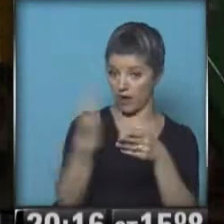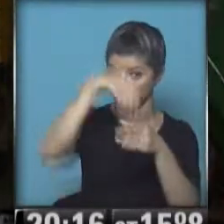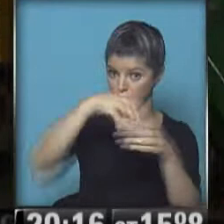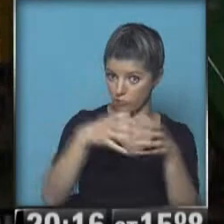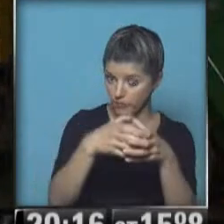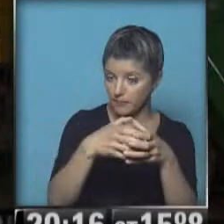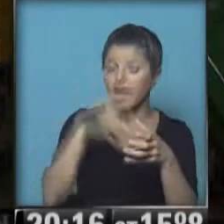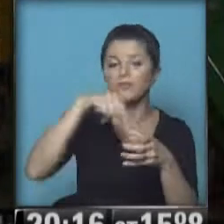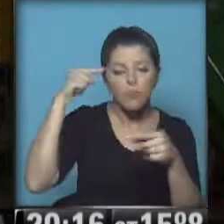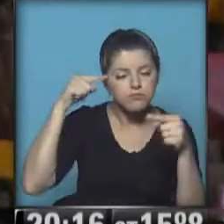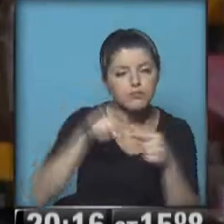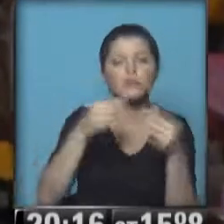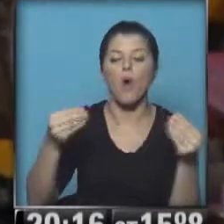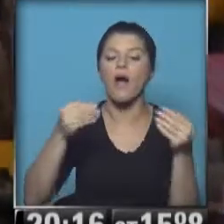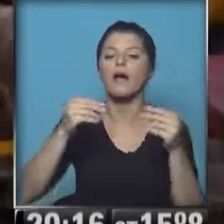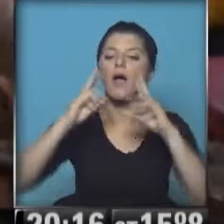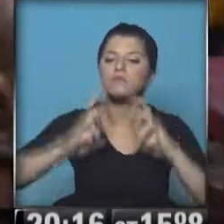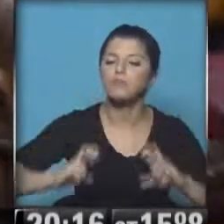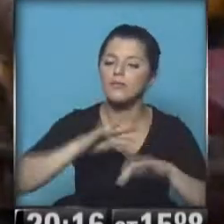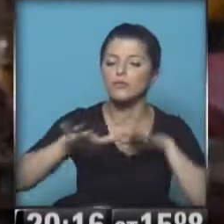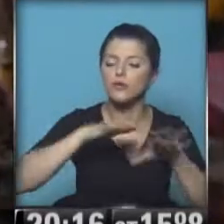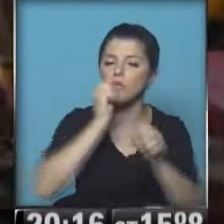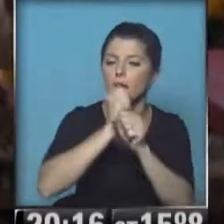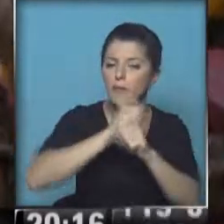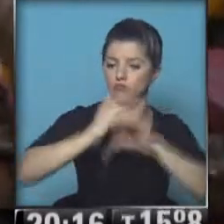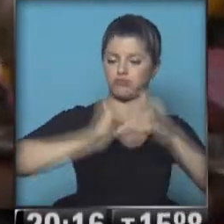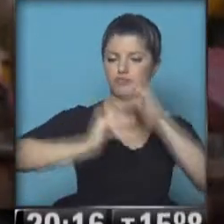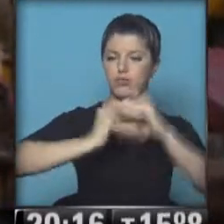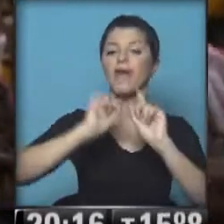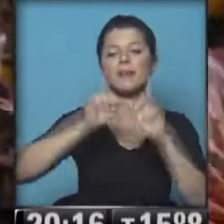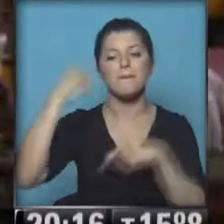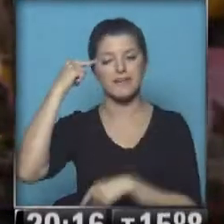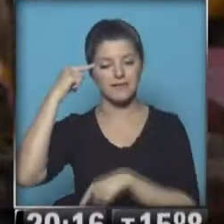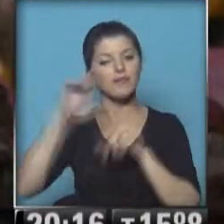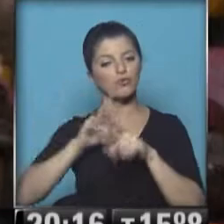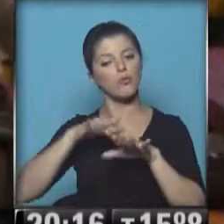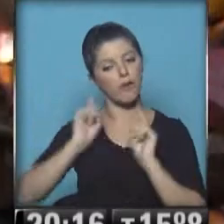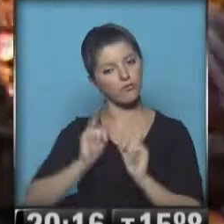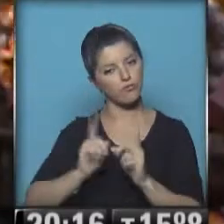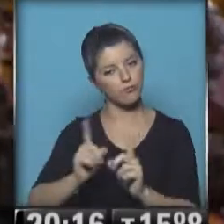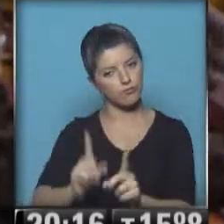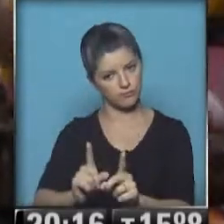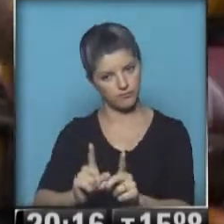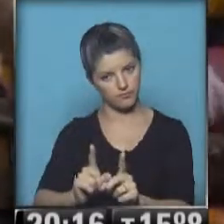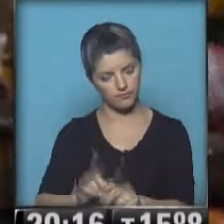central analizar la evolución del empleo y definir acciones para sostenerlo.